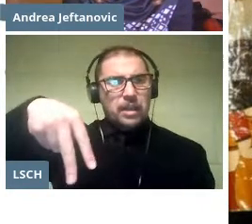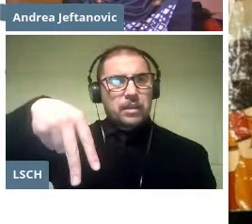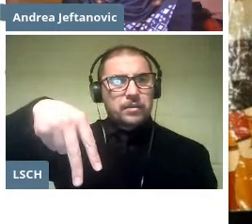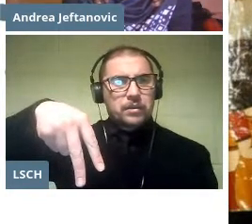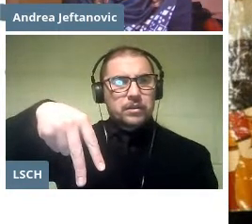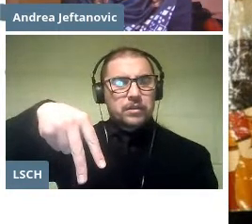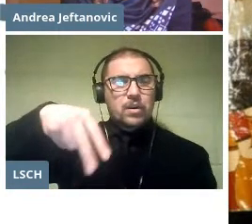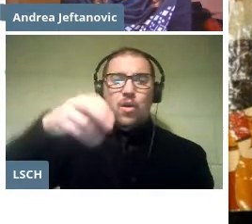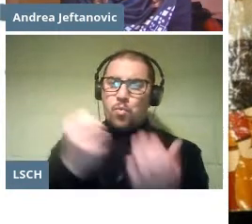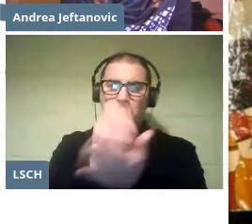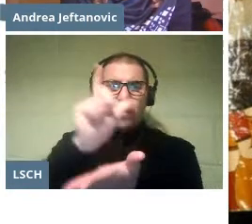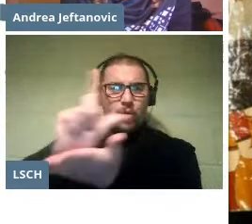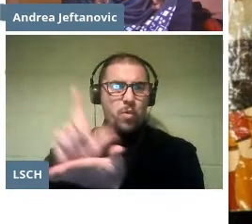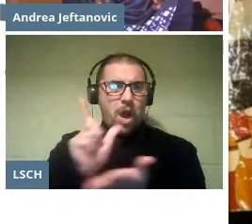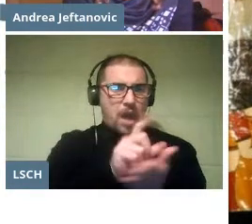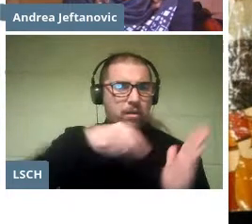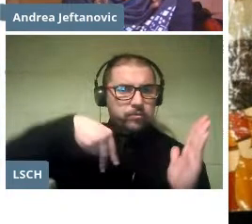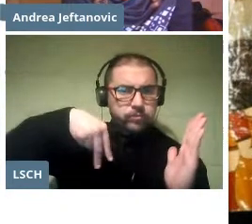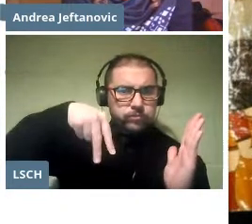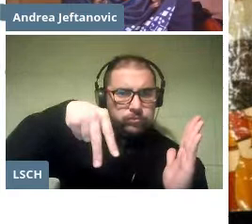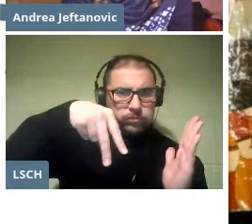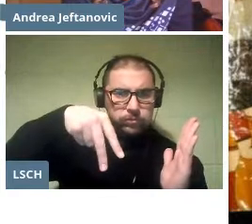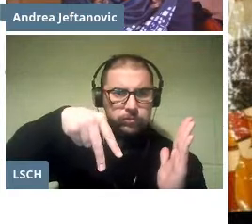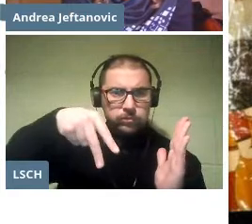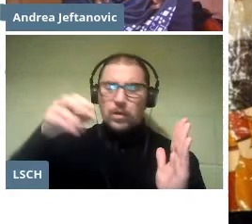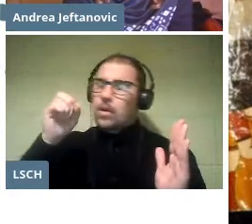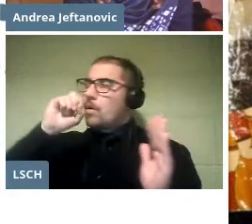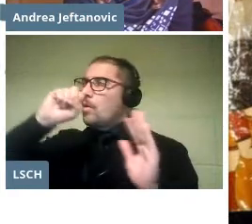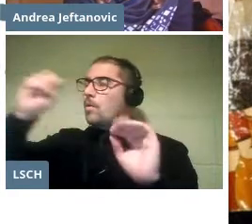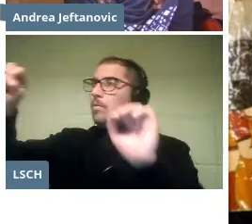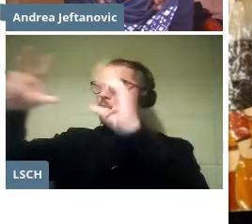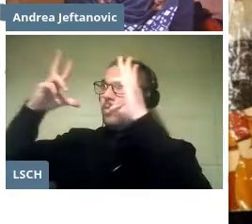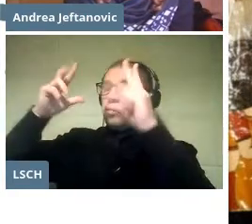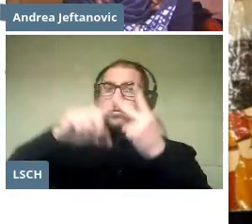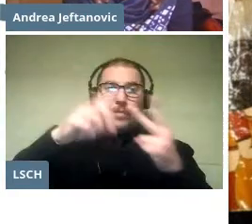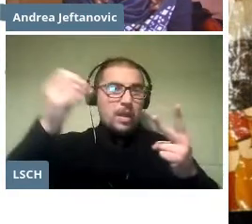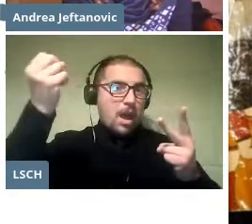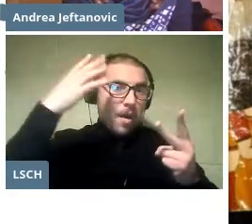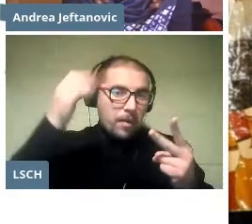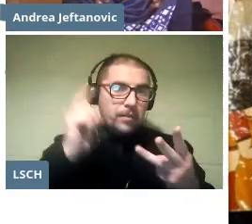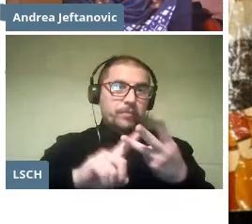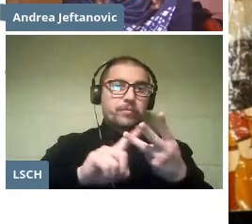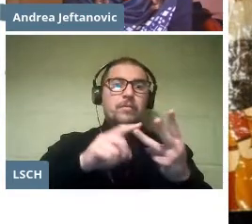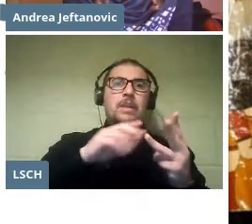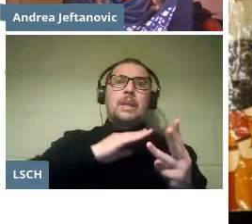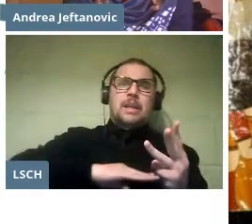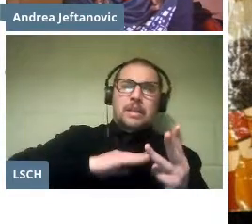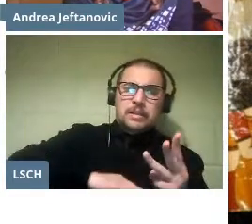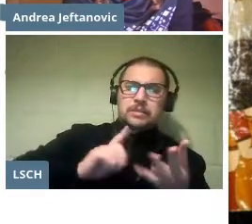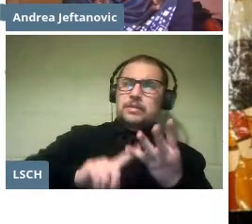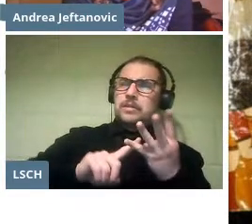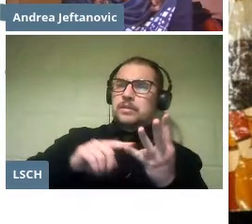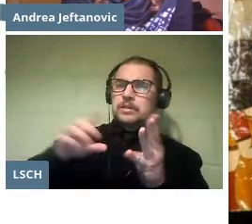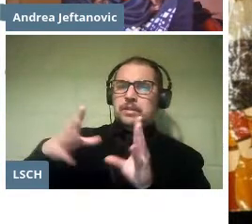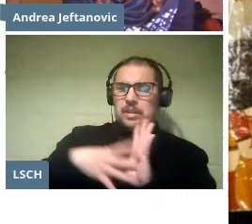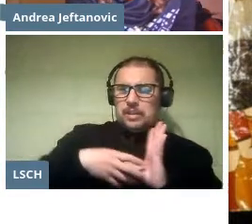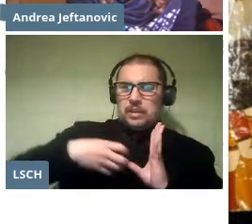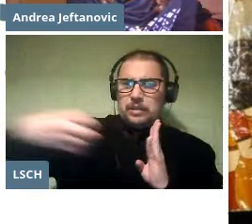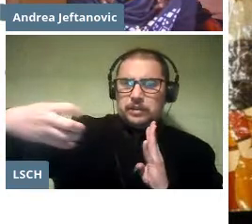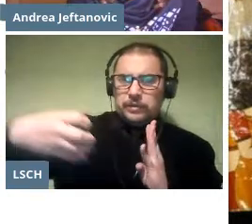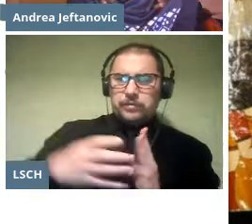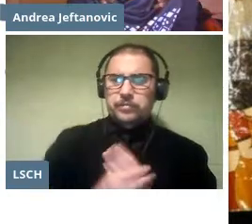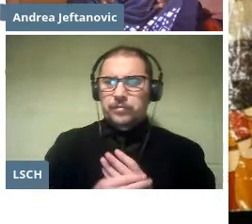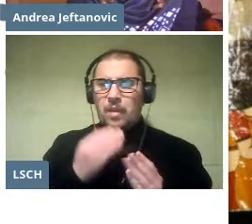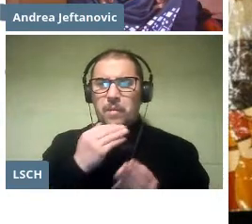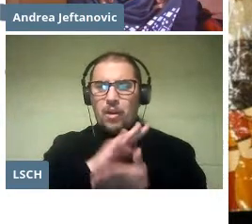caminatas por territorios nuevos, en los que se combina la fascinación, el aprendizaje, la extrañeza y el desarraigo. Y aquí, a modo